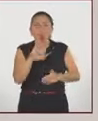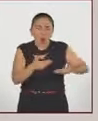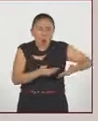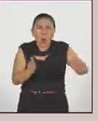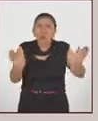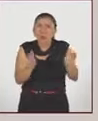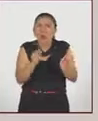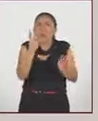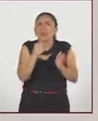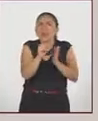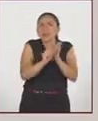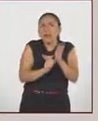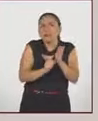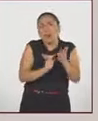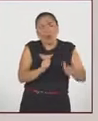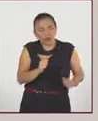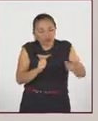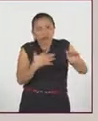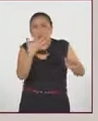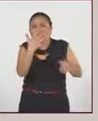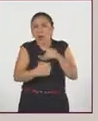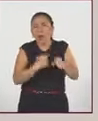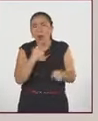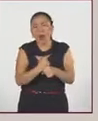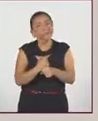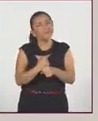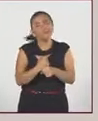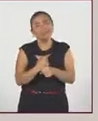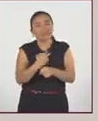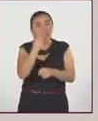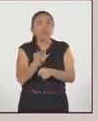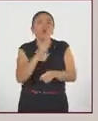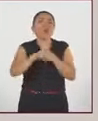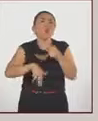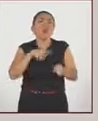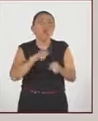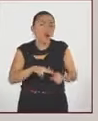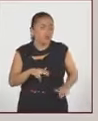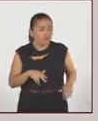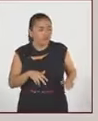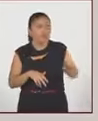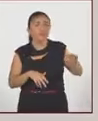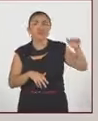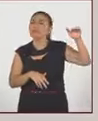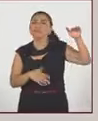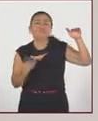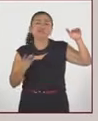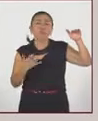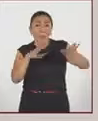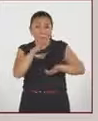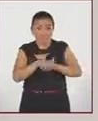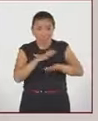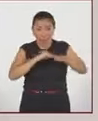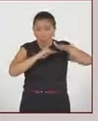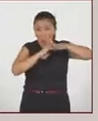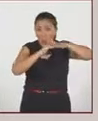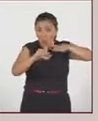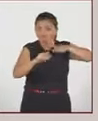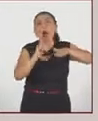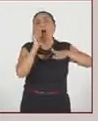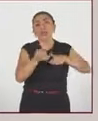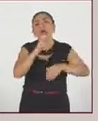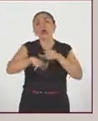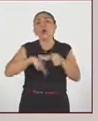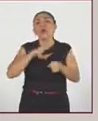meses, 5 años, y en realidad esto es parte del desarrollo normal, ¿no? Inicialmente el pie plano pues es normal por